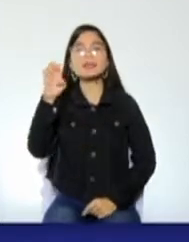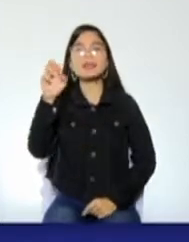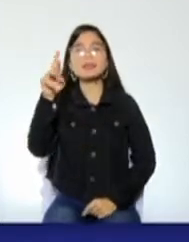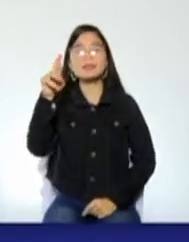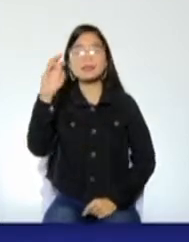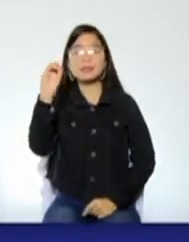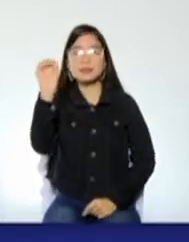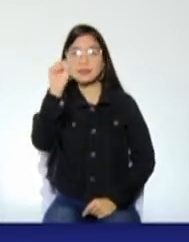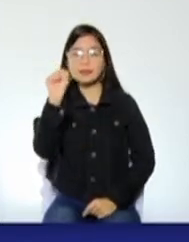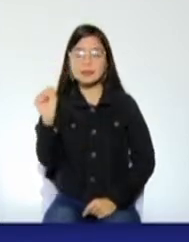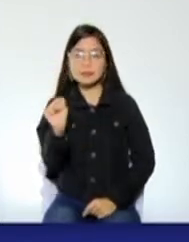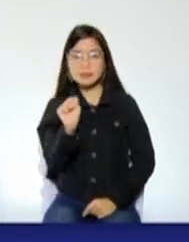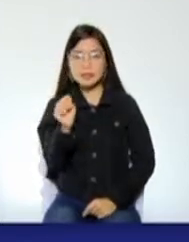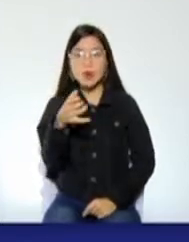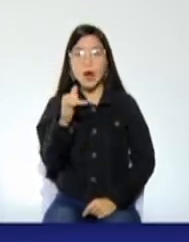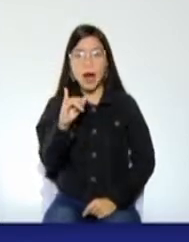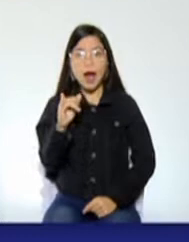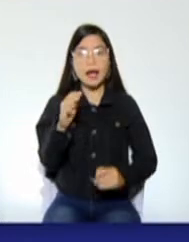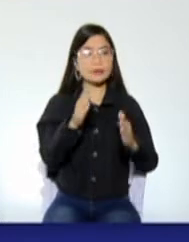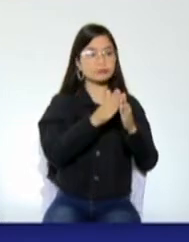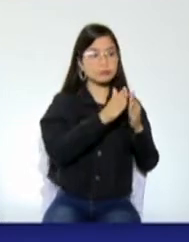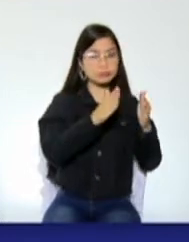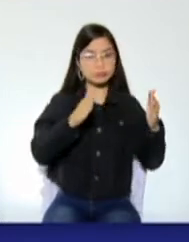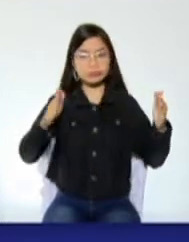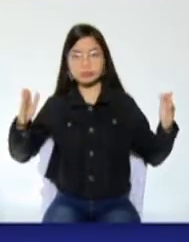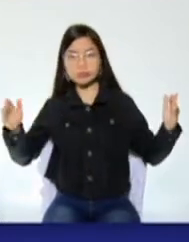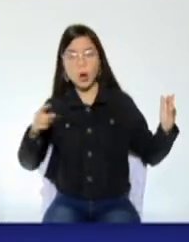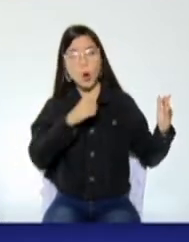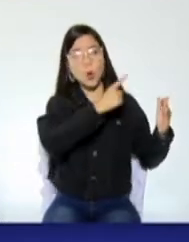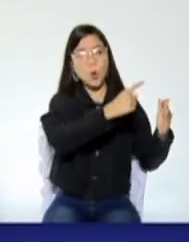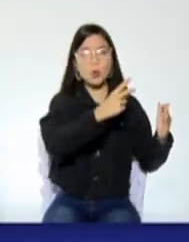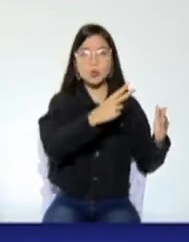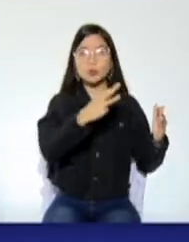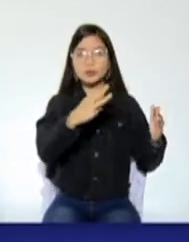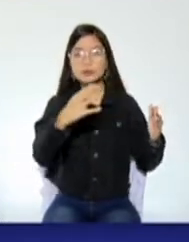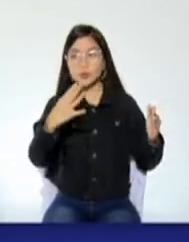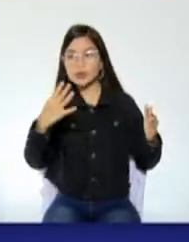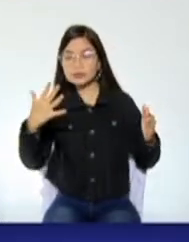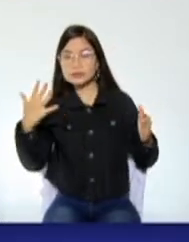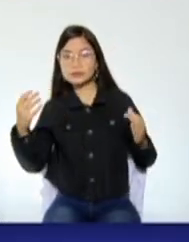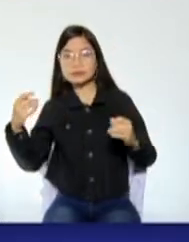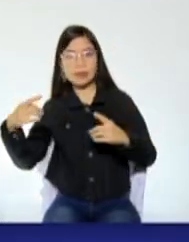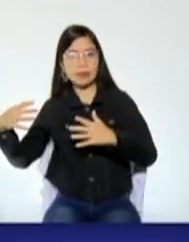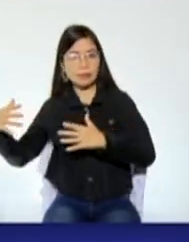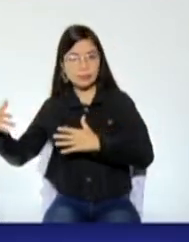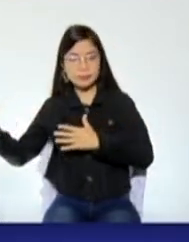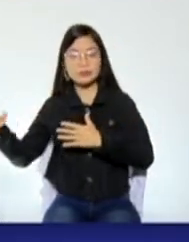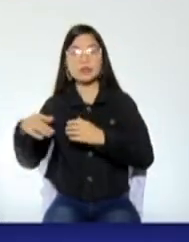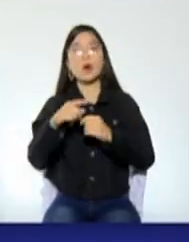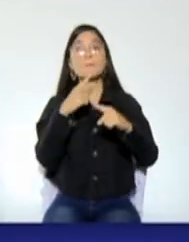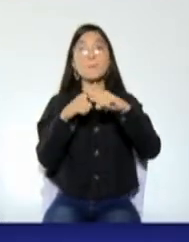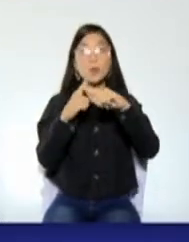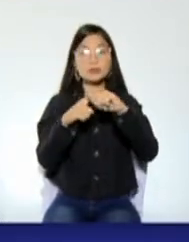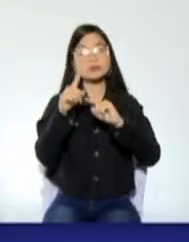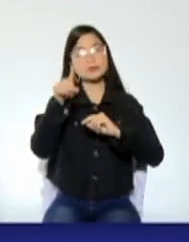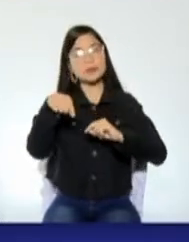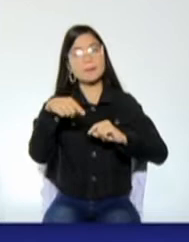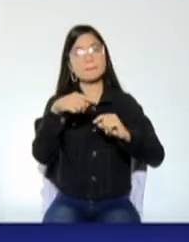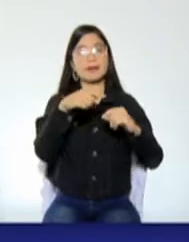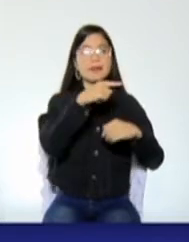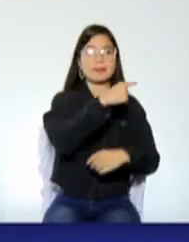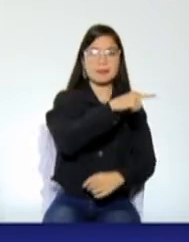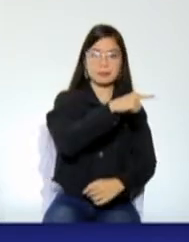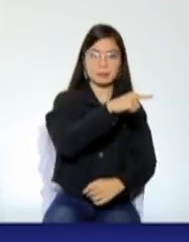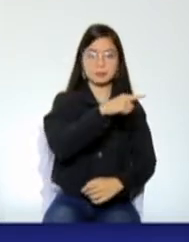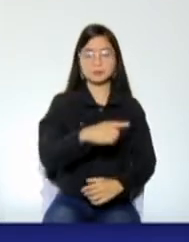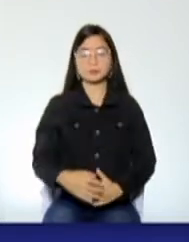en la recta numérica y existen tanto valores positivos como valores negativos. ¿Okay? Para ello,